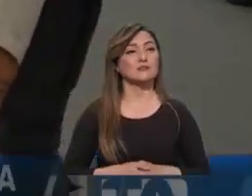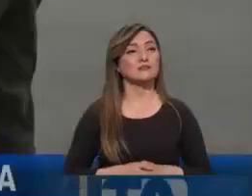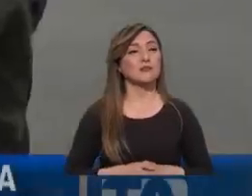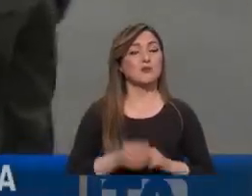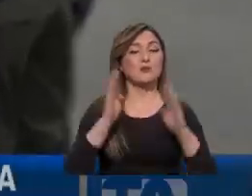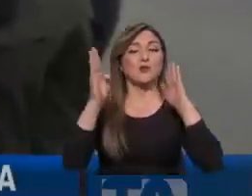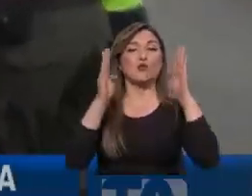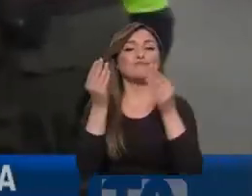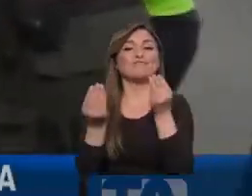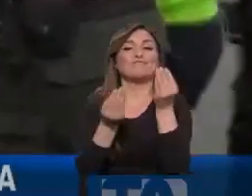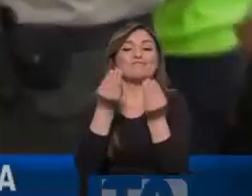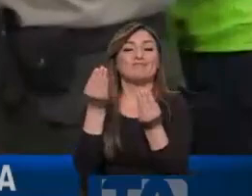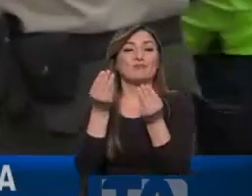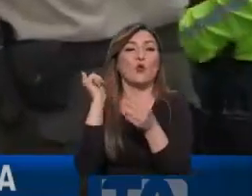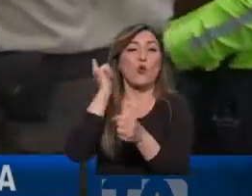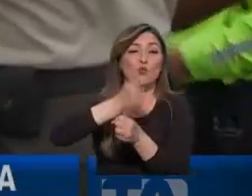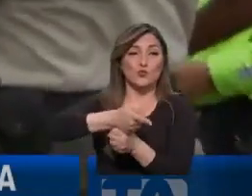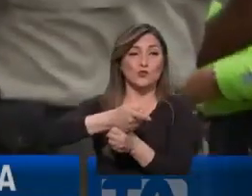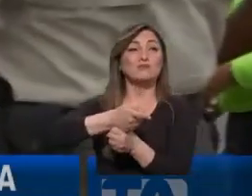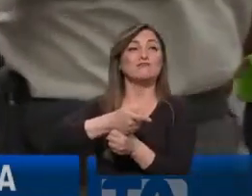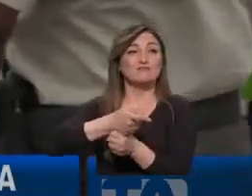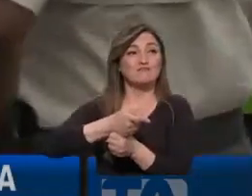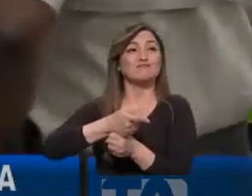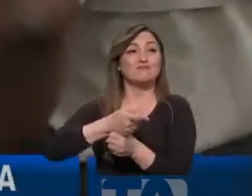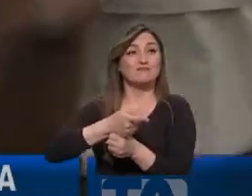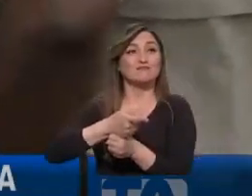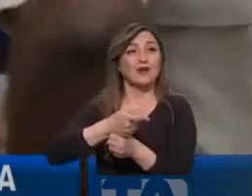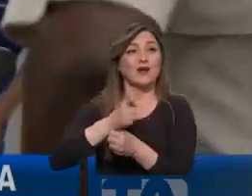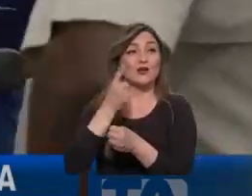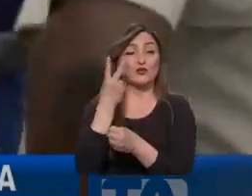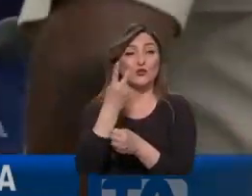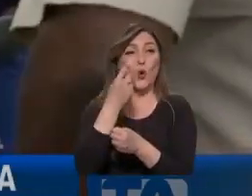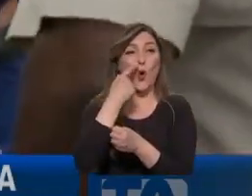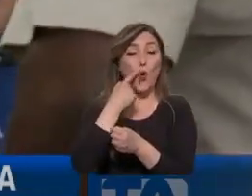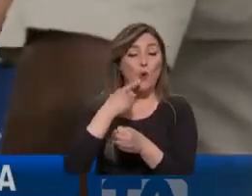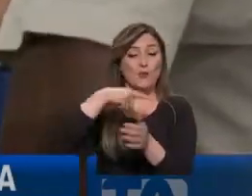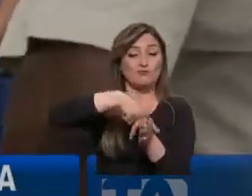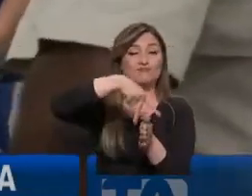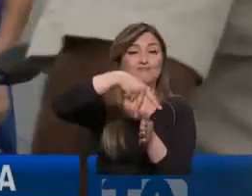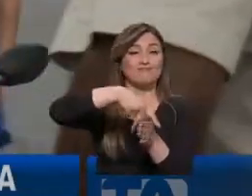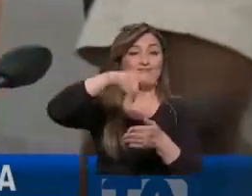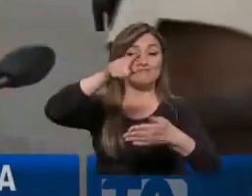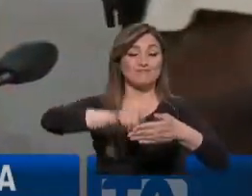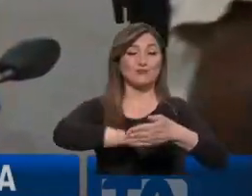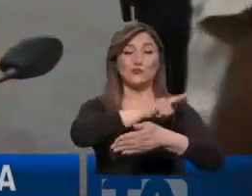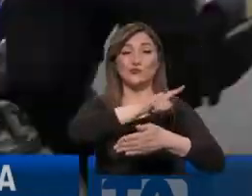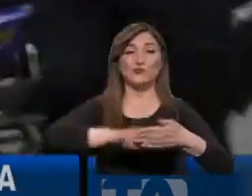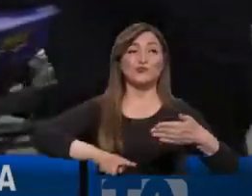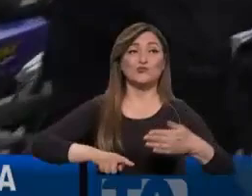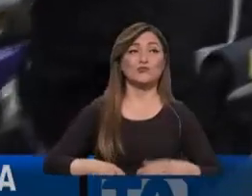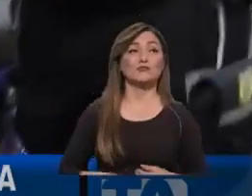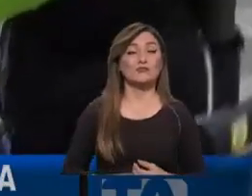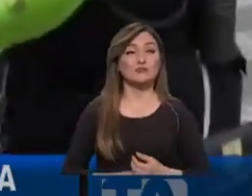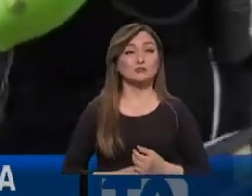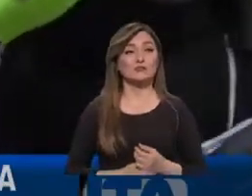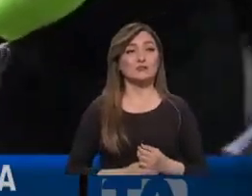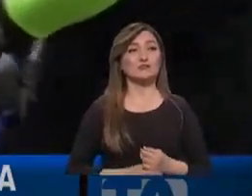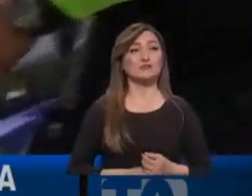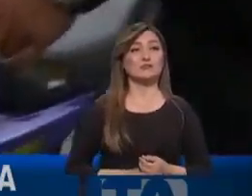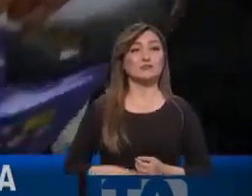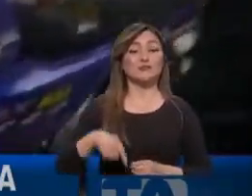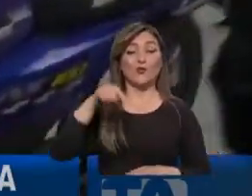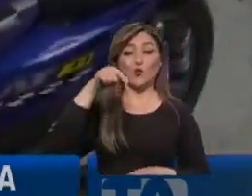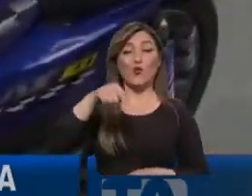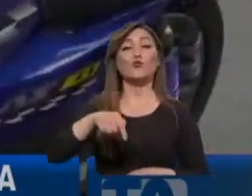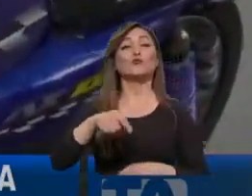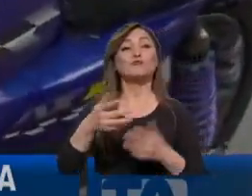Babahoyo, entró en vigencia una ordenanza que prohíbe la circulación de dos hombres en motocicletas. Y desde hoy